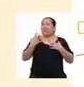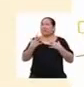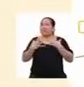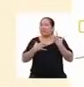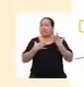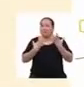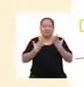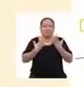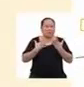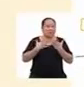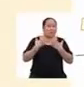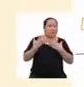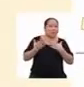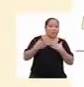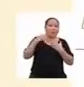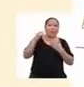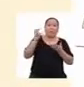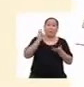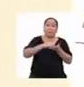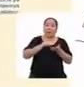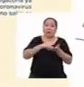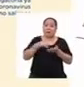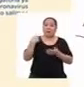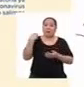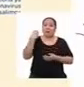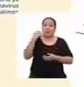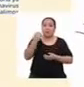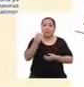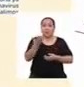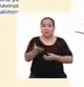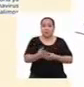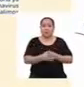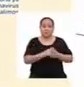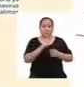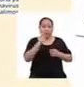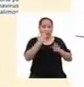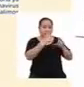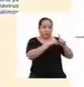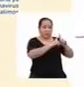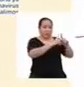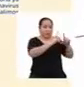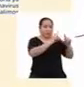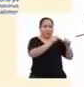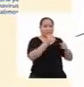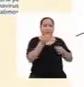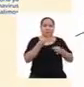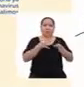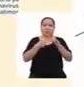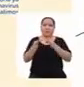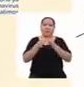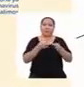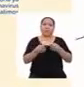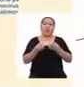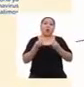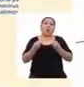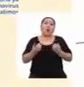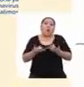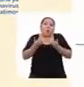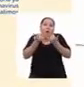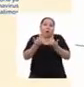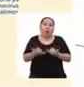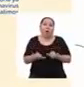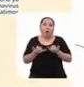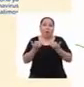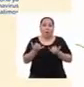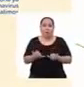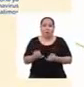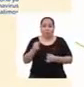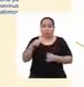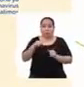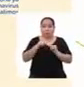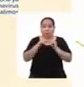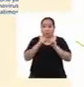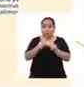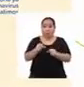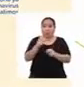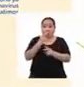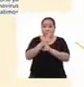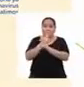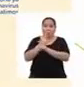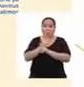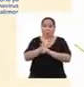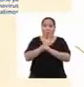particularmente a las y los adolescentes. El tercer párrafo explica nuestra situación actual, donde para seguirnos cuidando